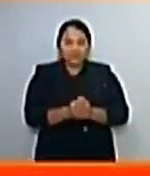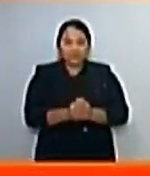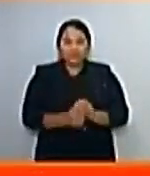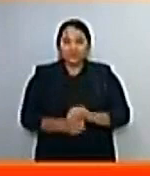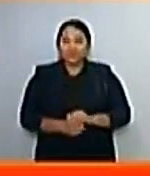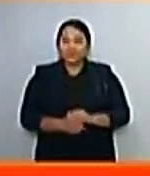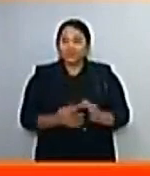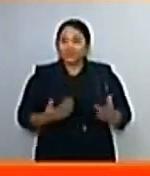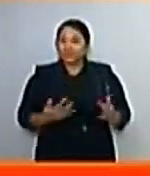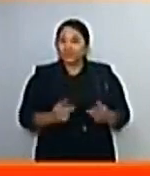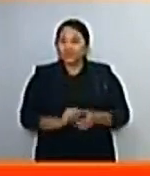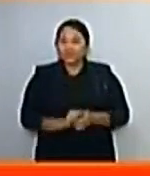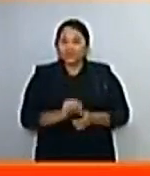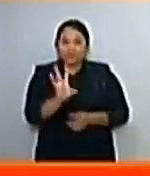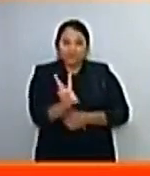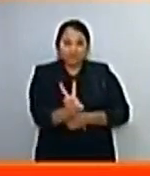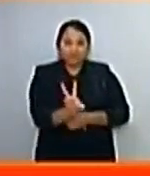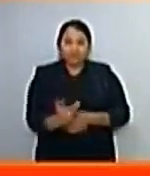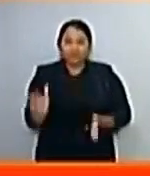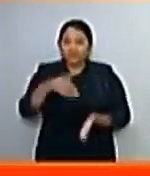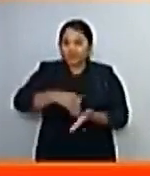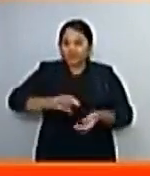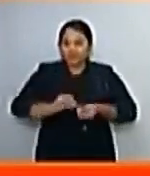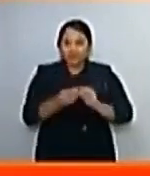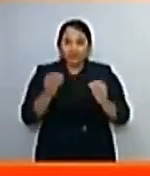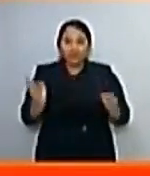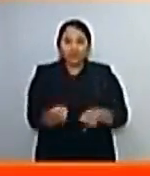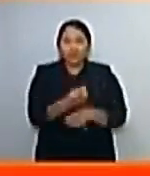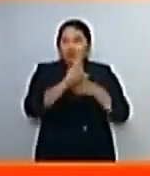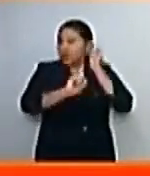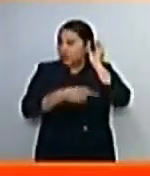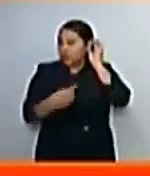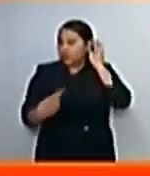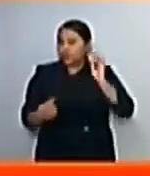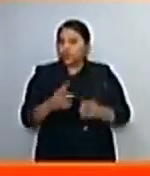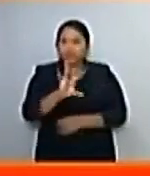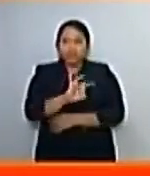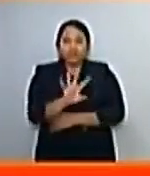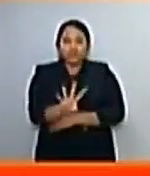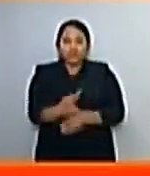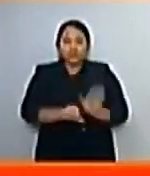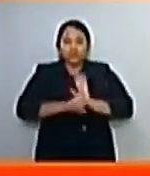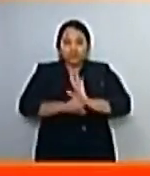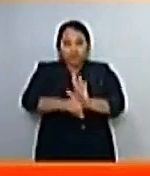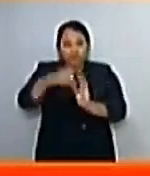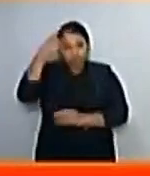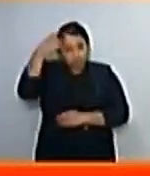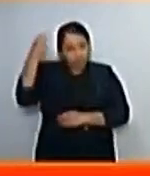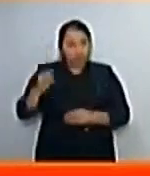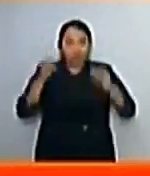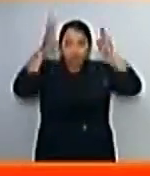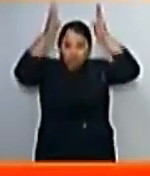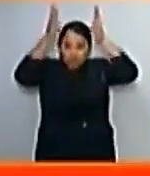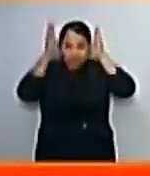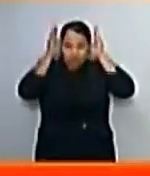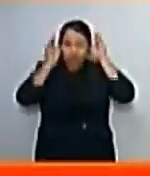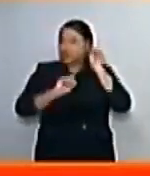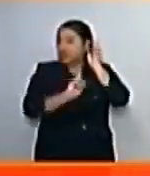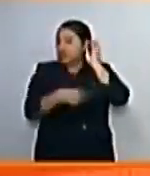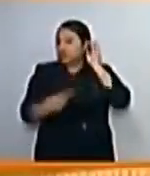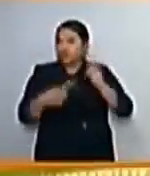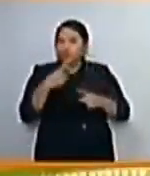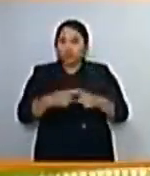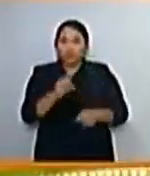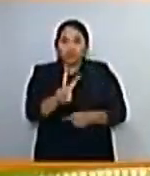el 6. Repito con mucho gusto, el número ganador para la diaria es 84 con su símbolo de señas corona. Para Multi X